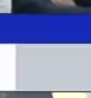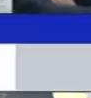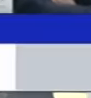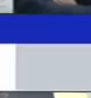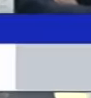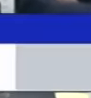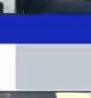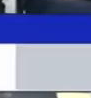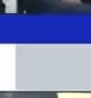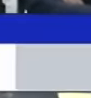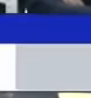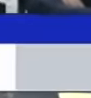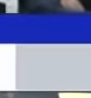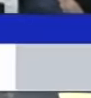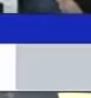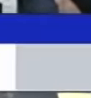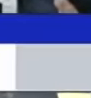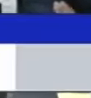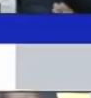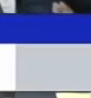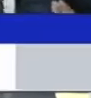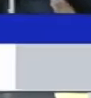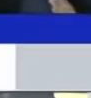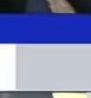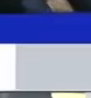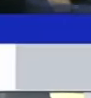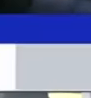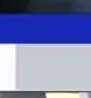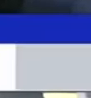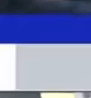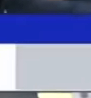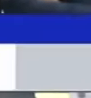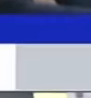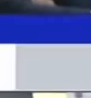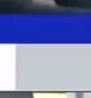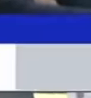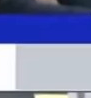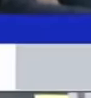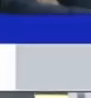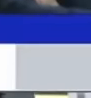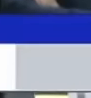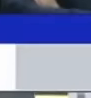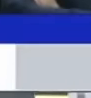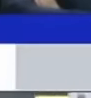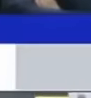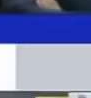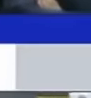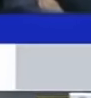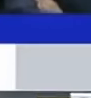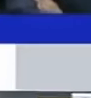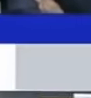es Luis Eduardo Martínez. Pero no porque estemos en un año electoral,